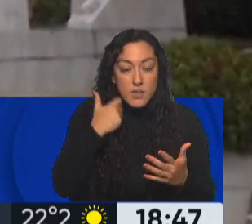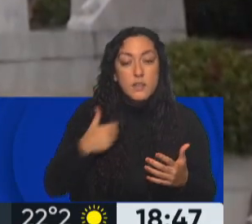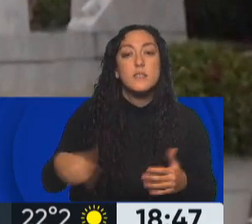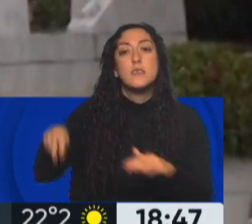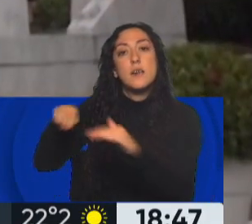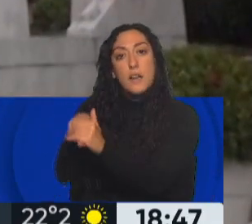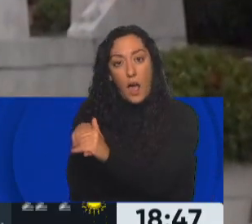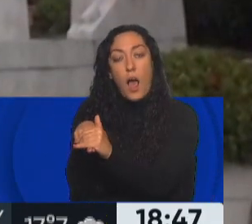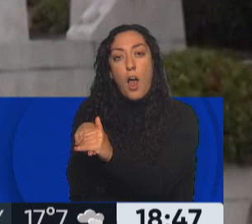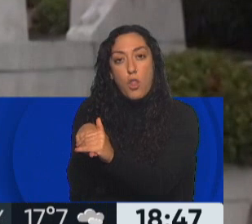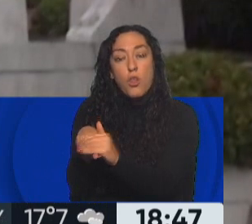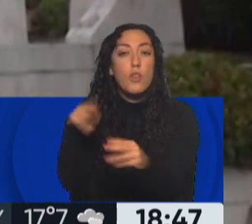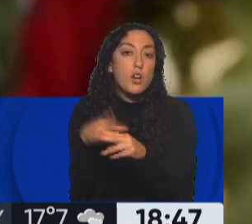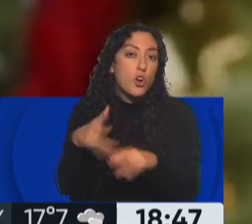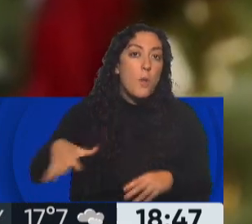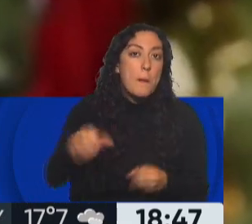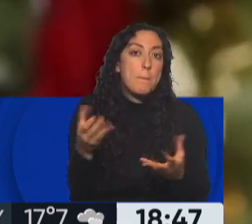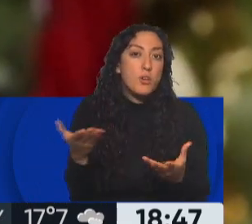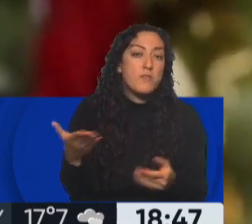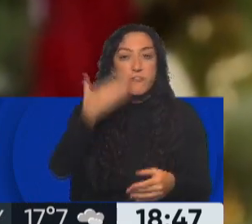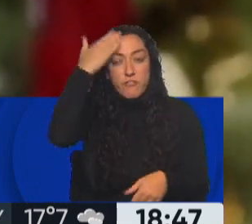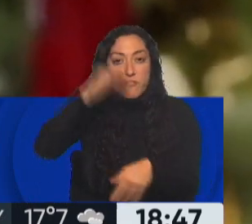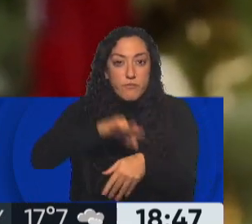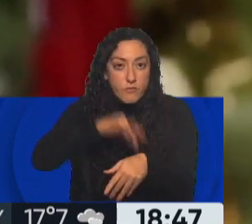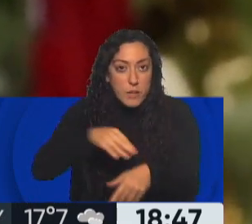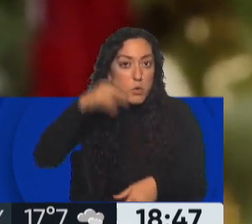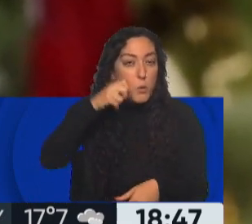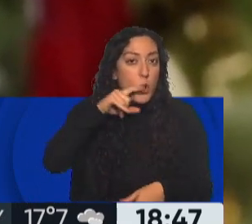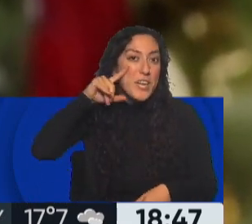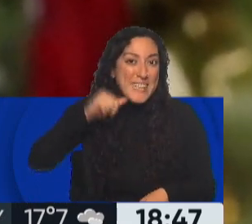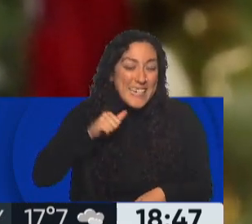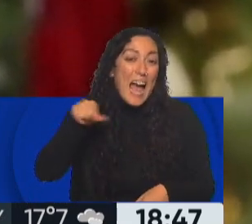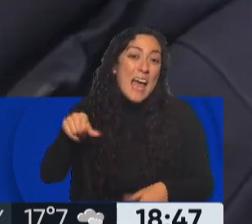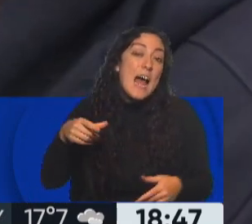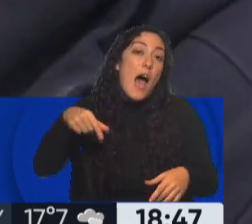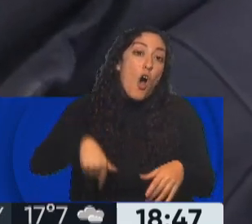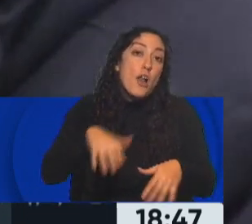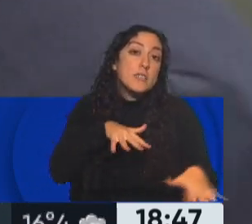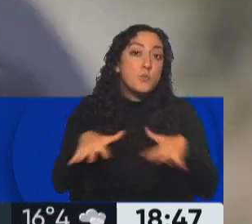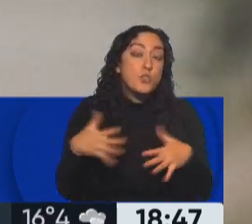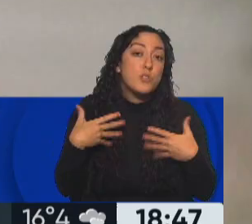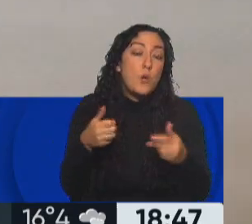de Roma por su neumonía bilateral, mostrando un cuadro clínico estable y que se